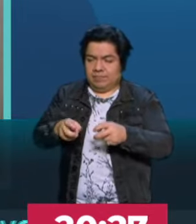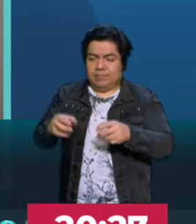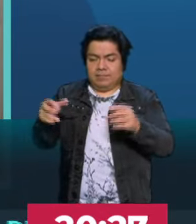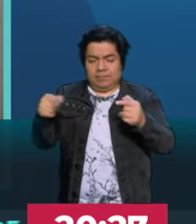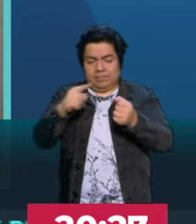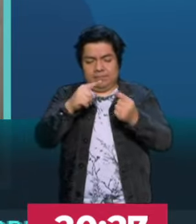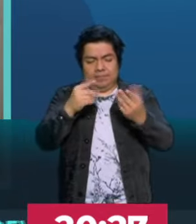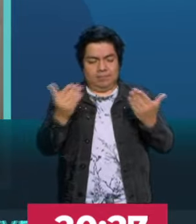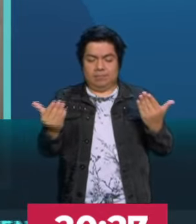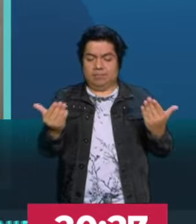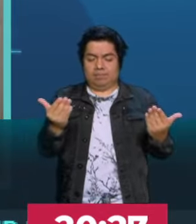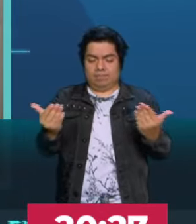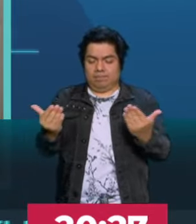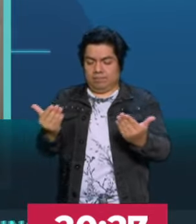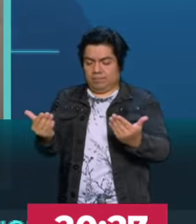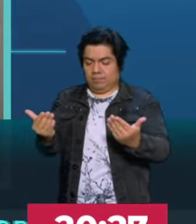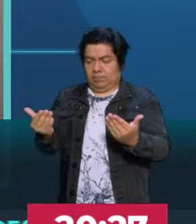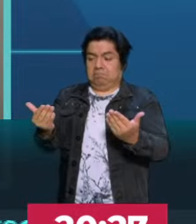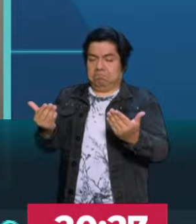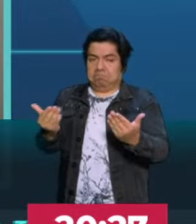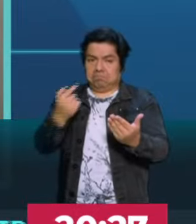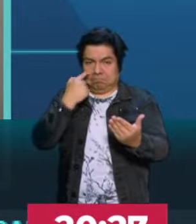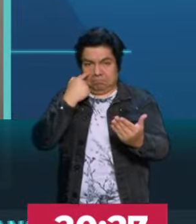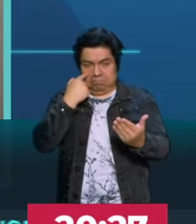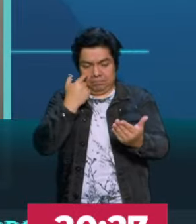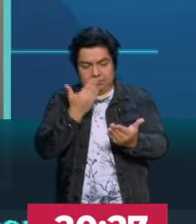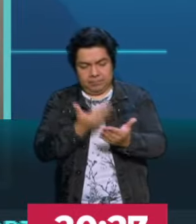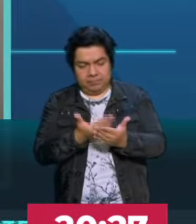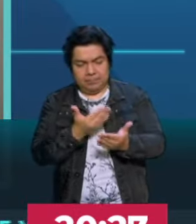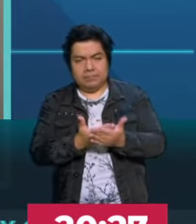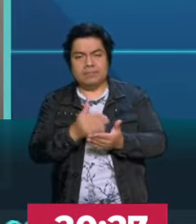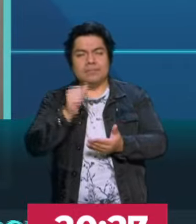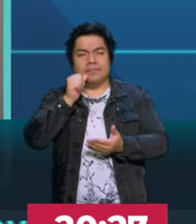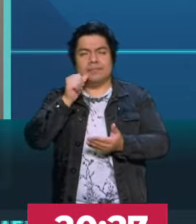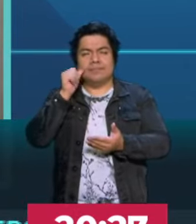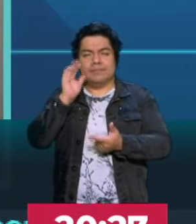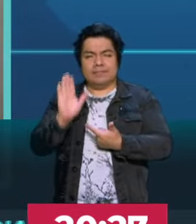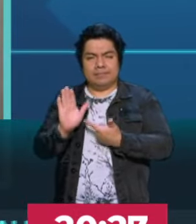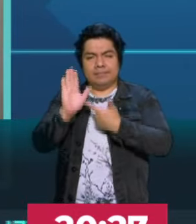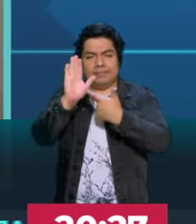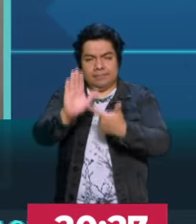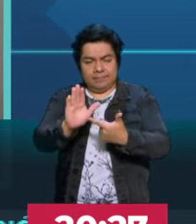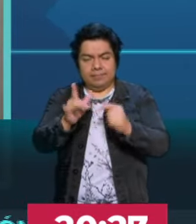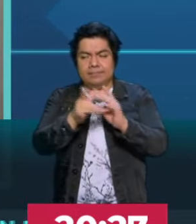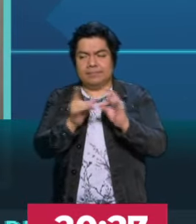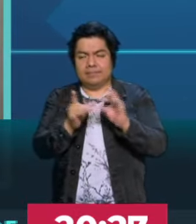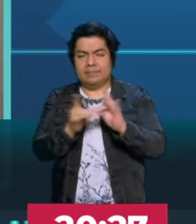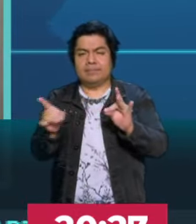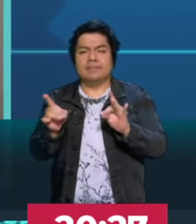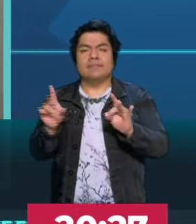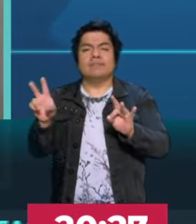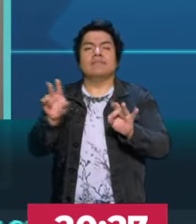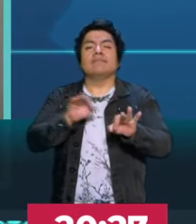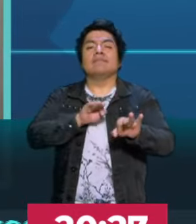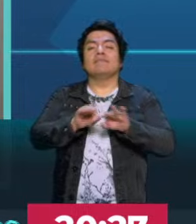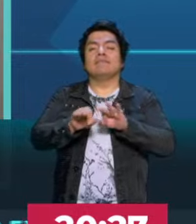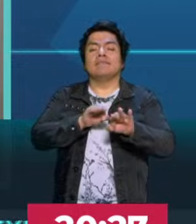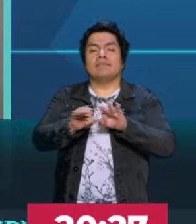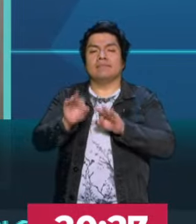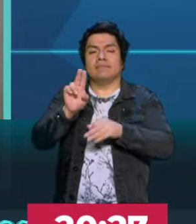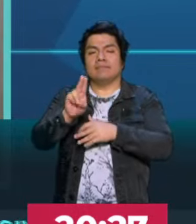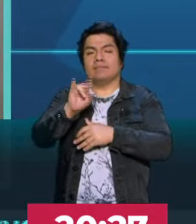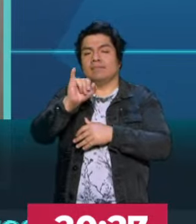cuadrando cifras. Llama la atención un dato que se da a conocer ayer y que me gustaría destacar. Se habló del trabajo de la unidad